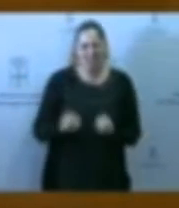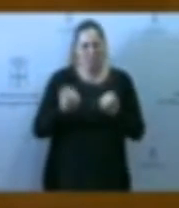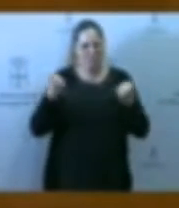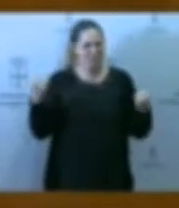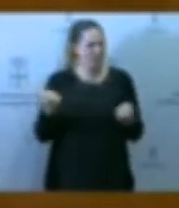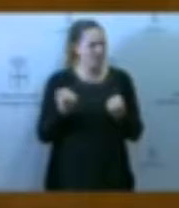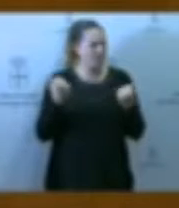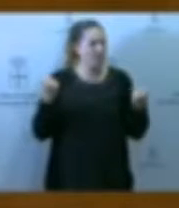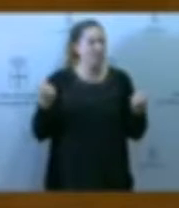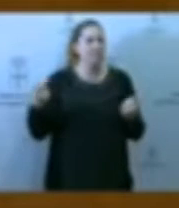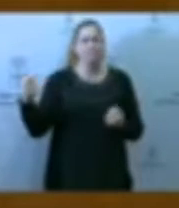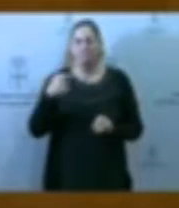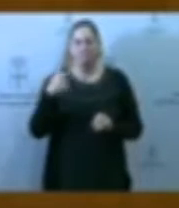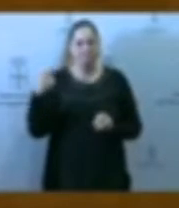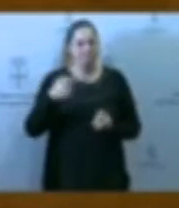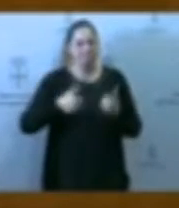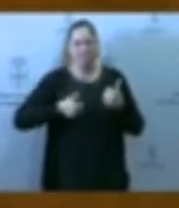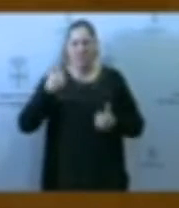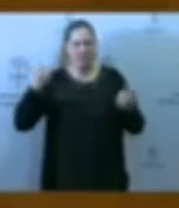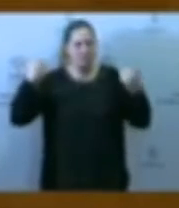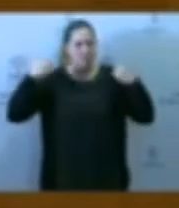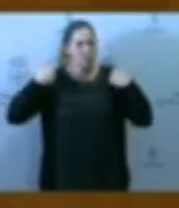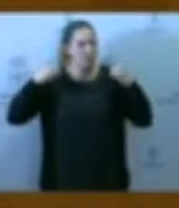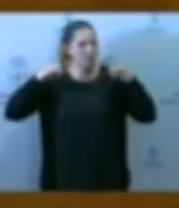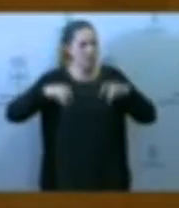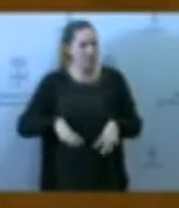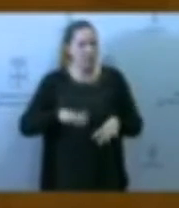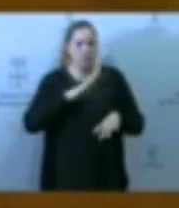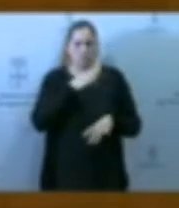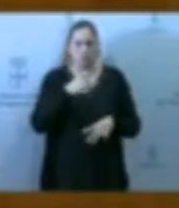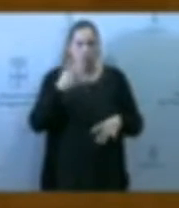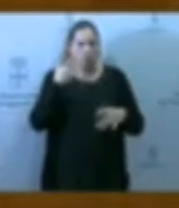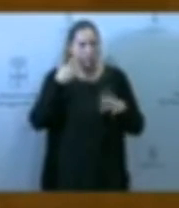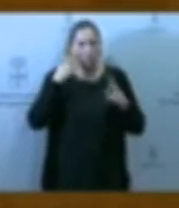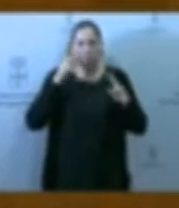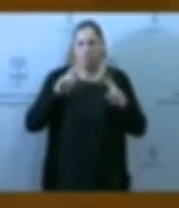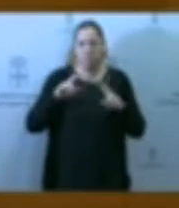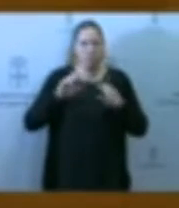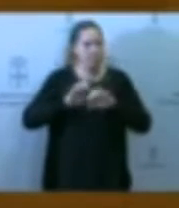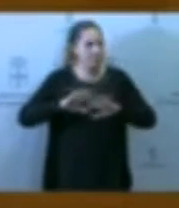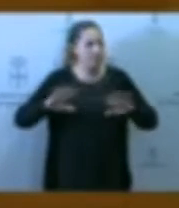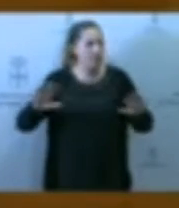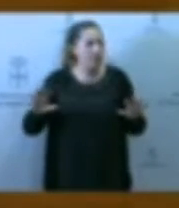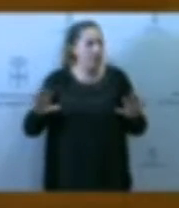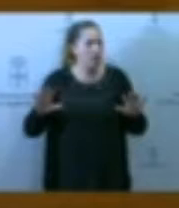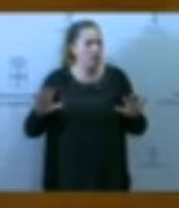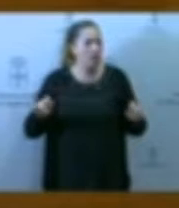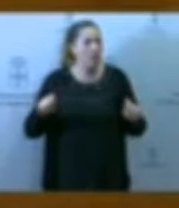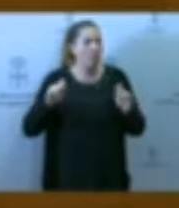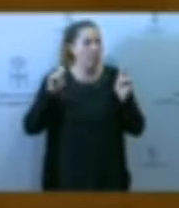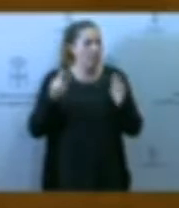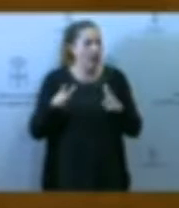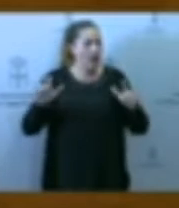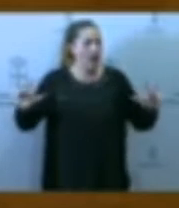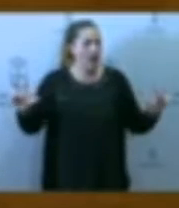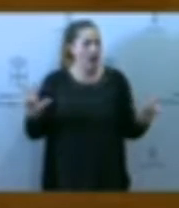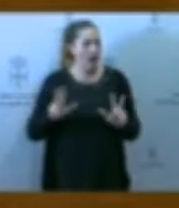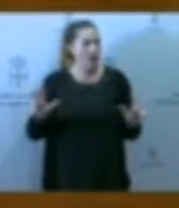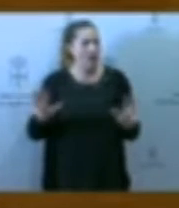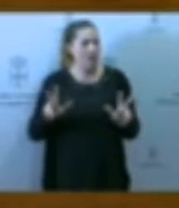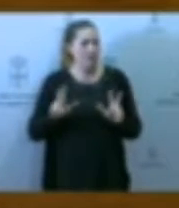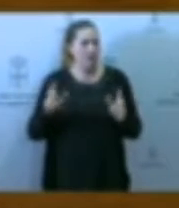desafortunada e irresponsable, porque es evidente, yo creo que nadie lo puede negar, que generó una gran alarma entre los